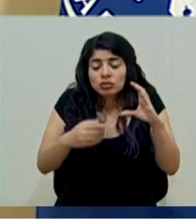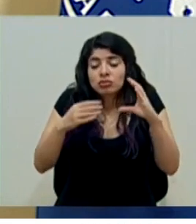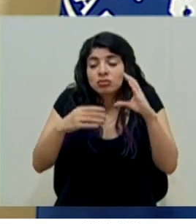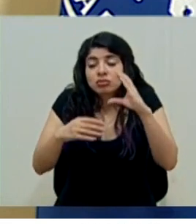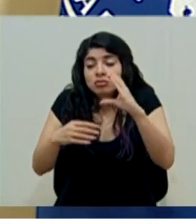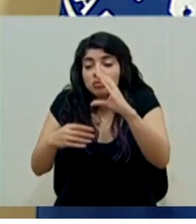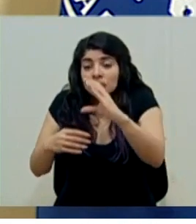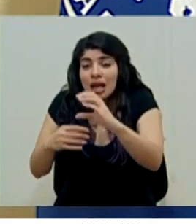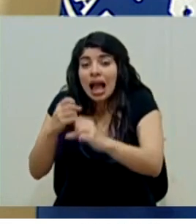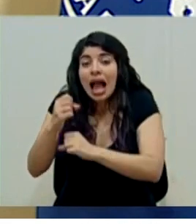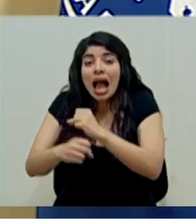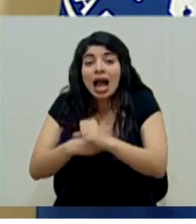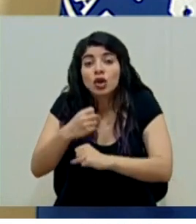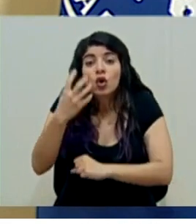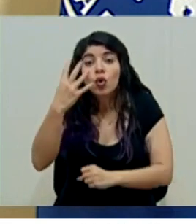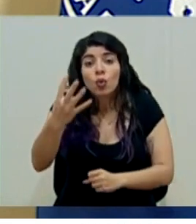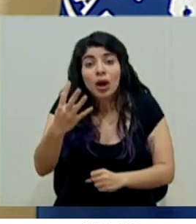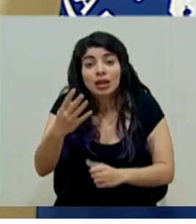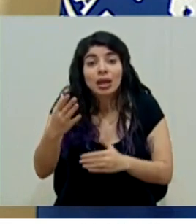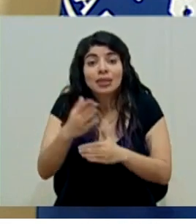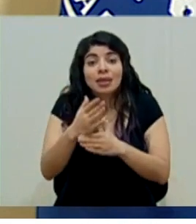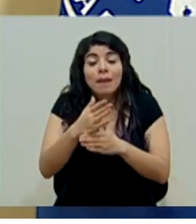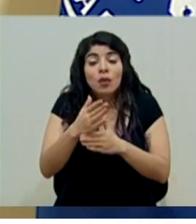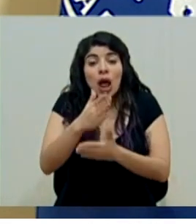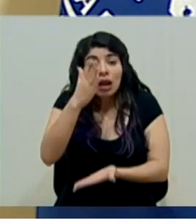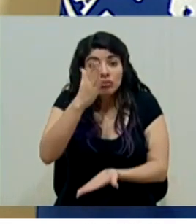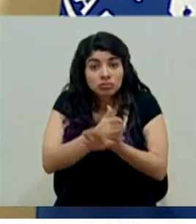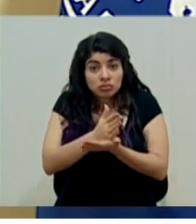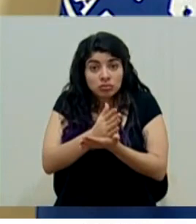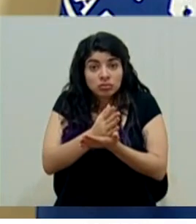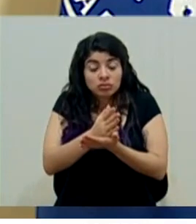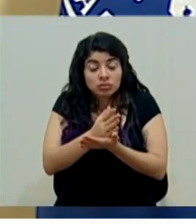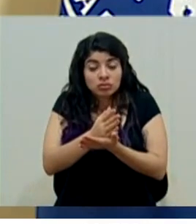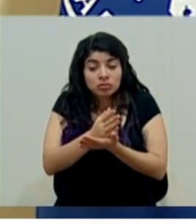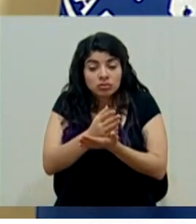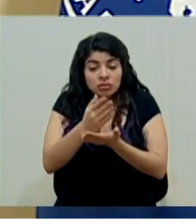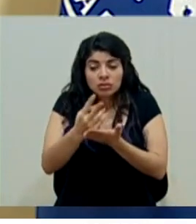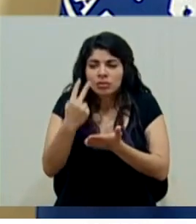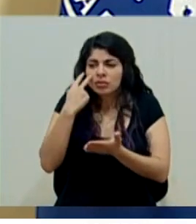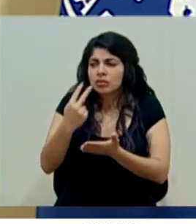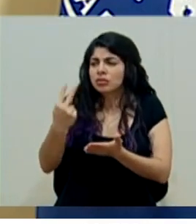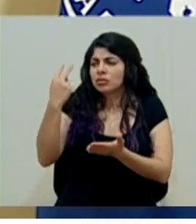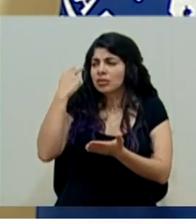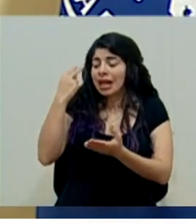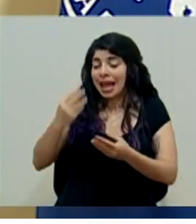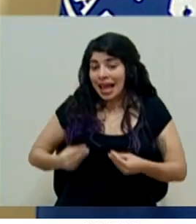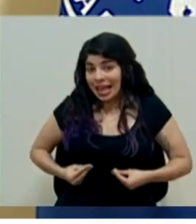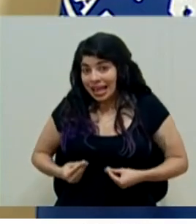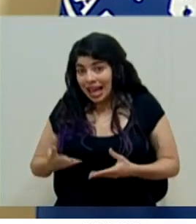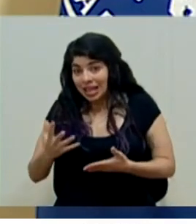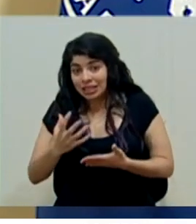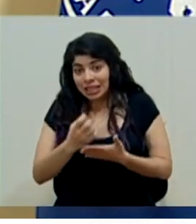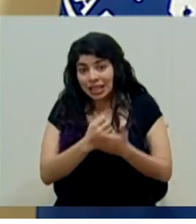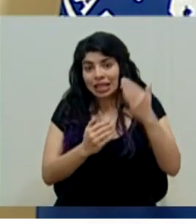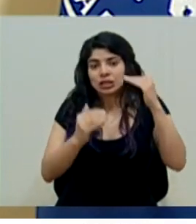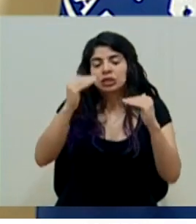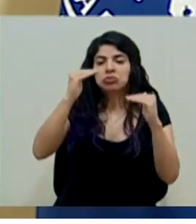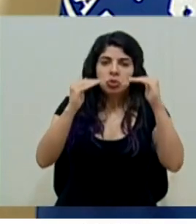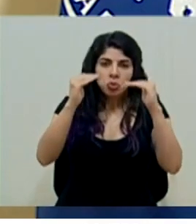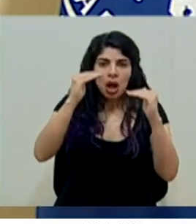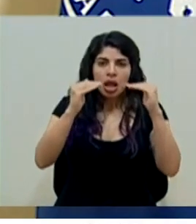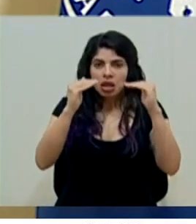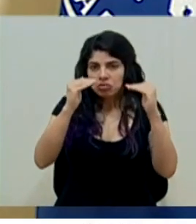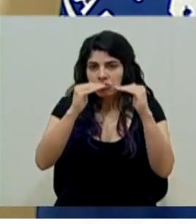4, cuando cierran las medidas temporales, el balance es equitativo entre gastos e ingresos,